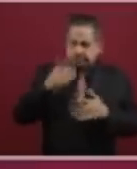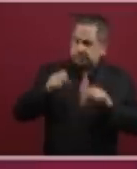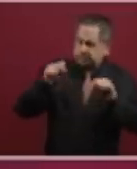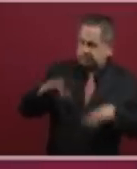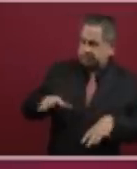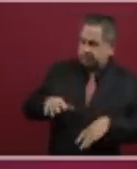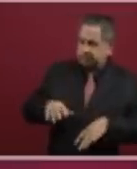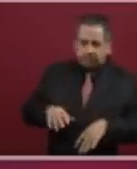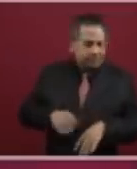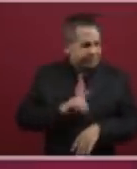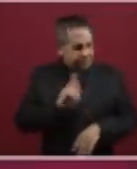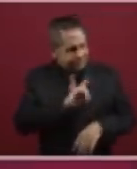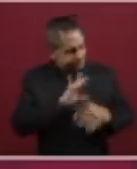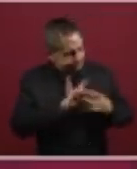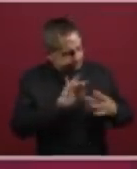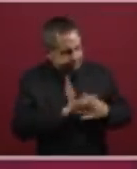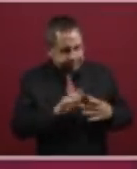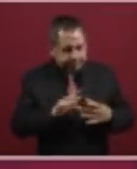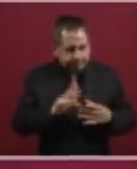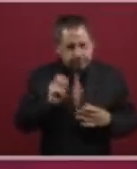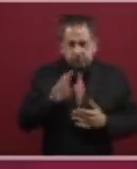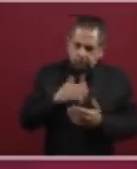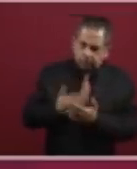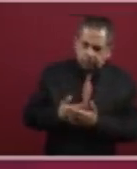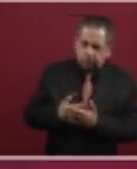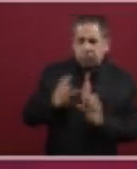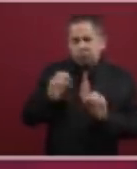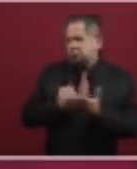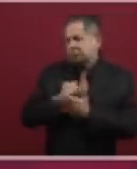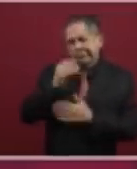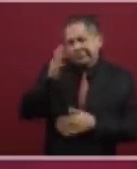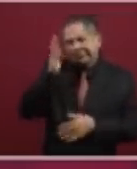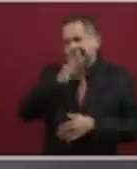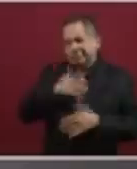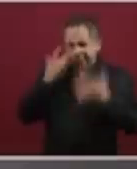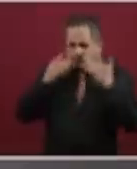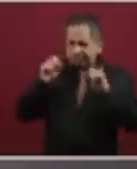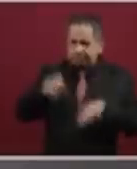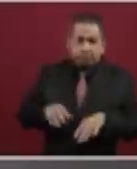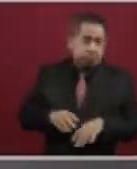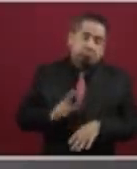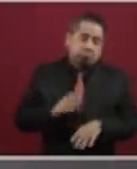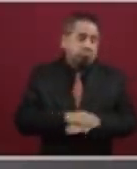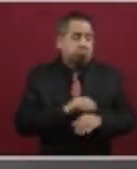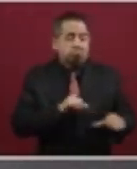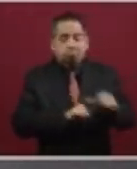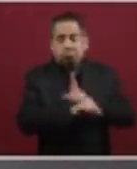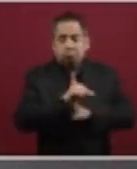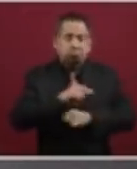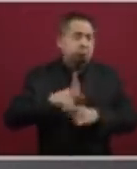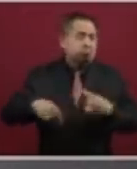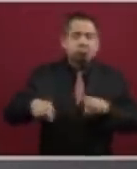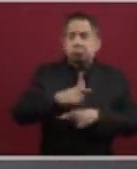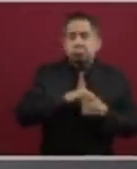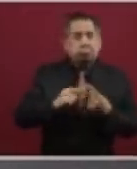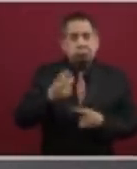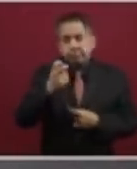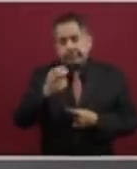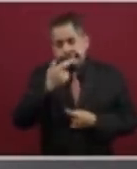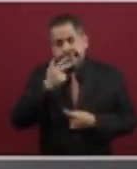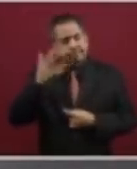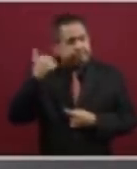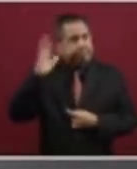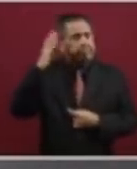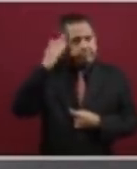convencía, a veces pues se iban, entraban otros, y fue el mejor